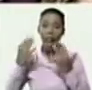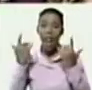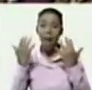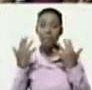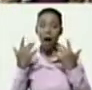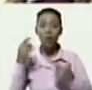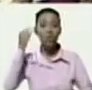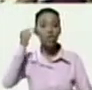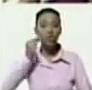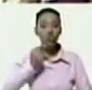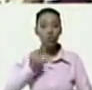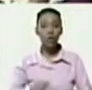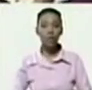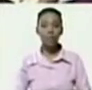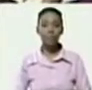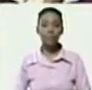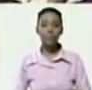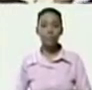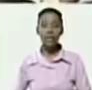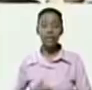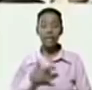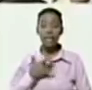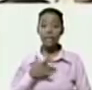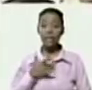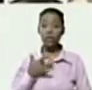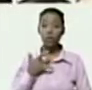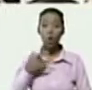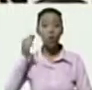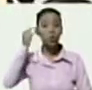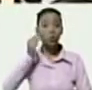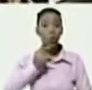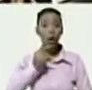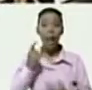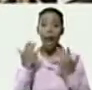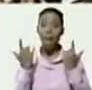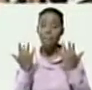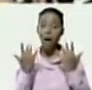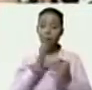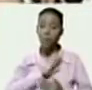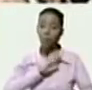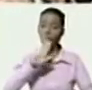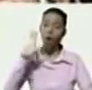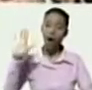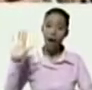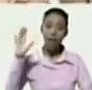Sucre, la sintió Antonio José de Sucre en sus manos,